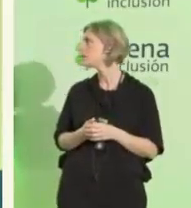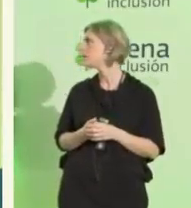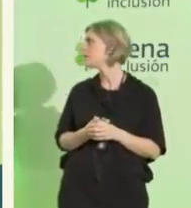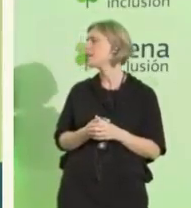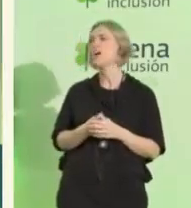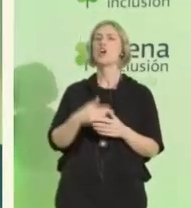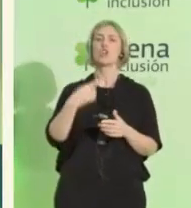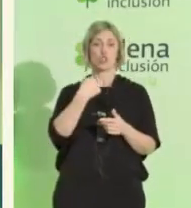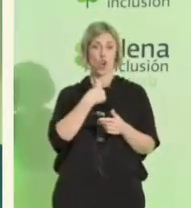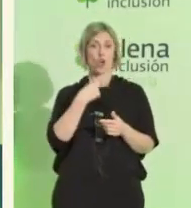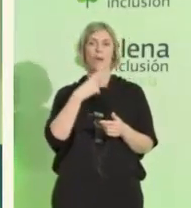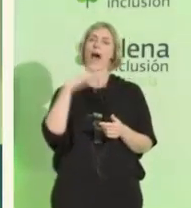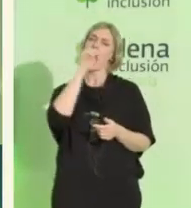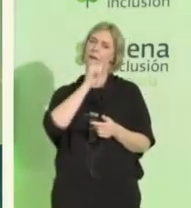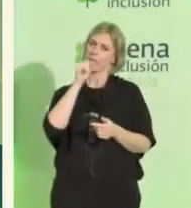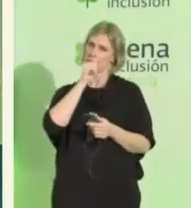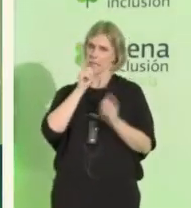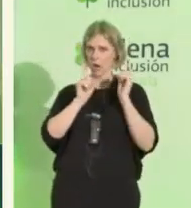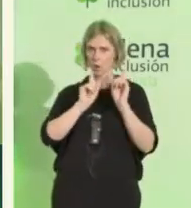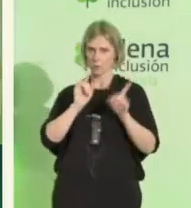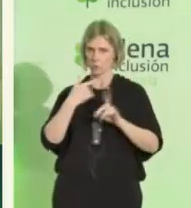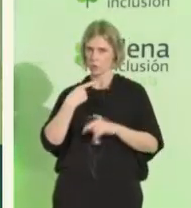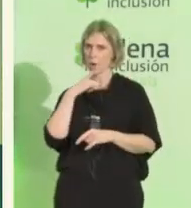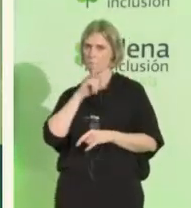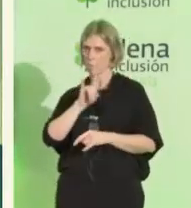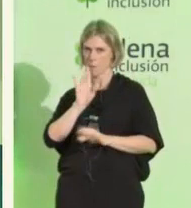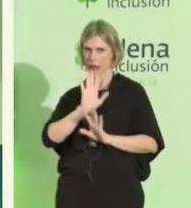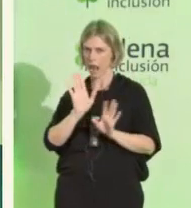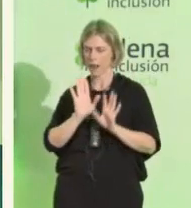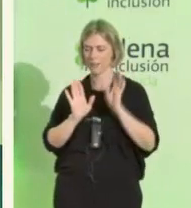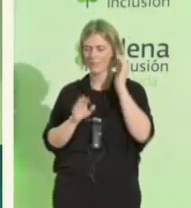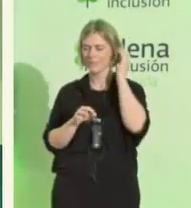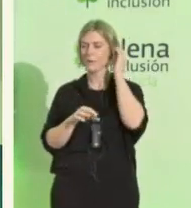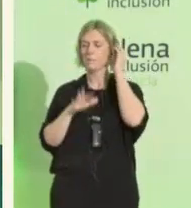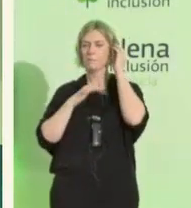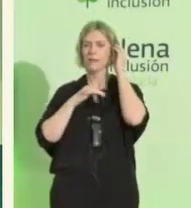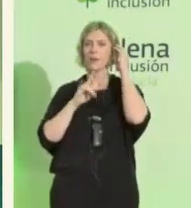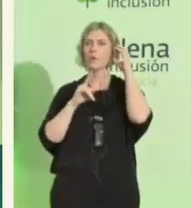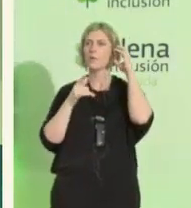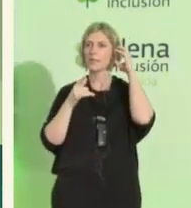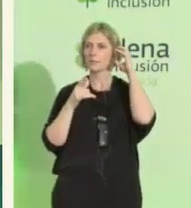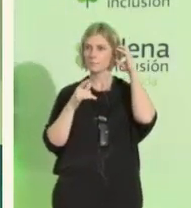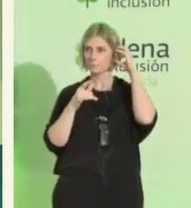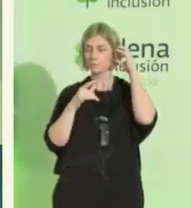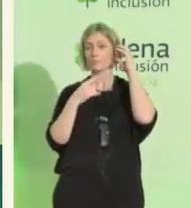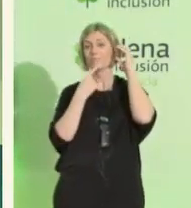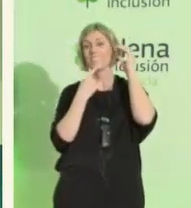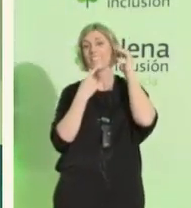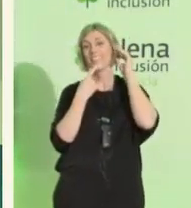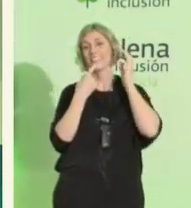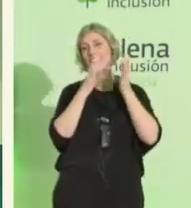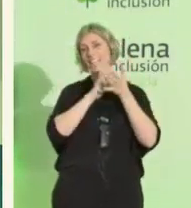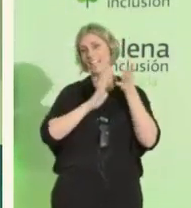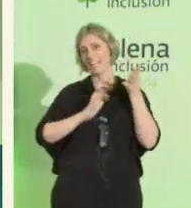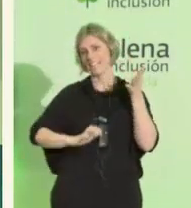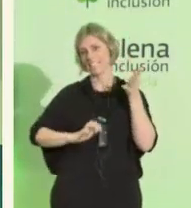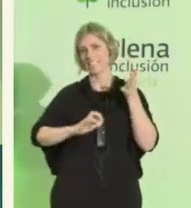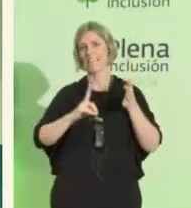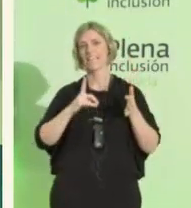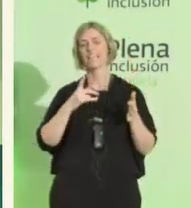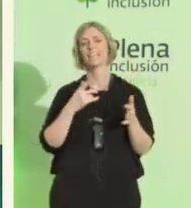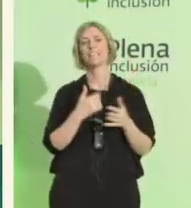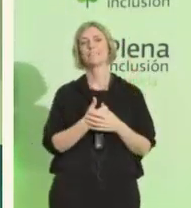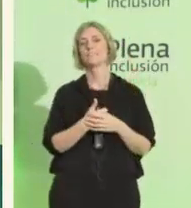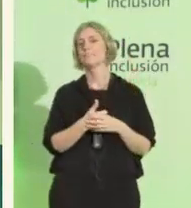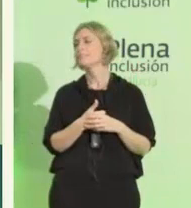somos muy mala pero a una limita la canción que cambia de mundo